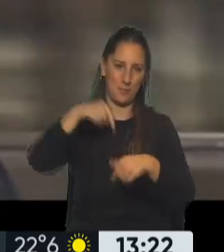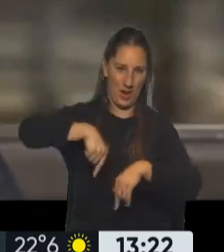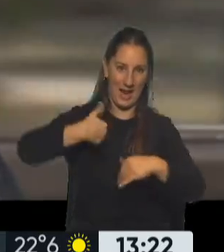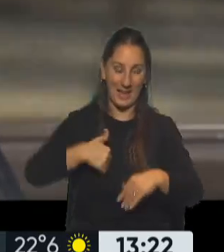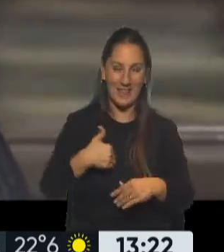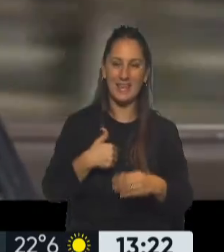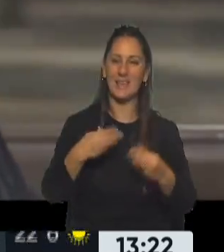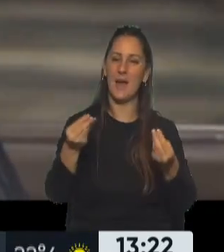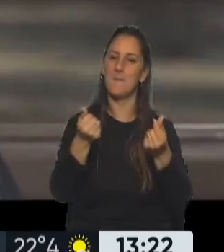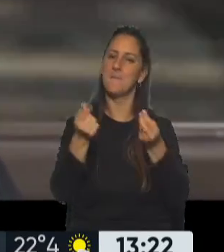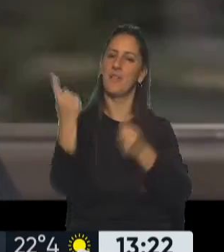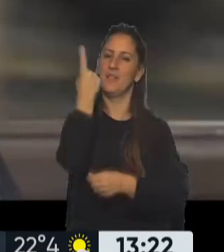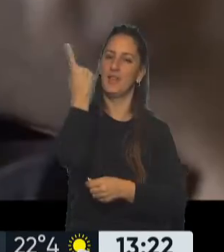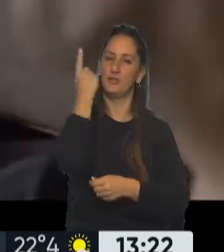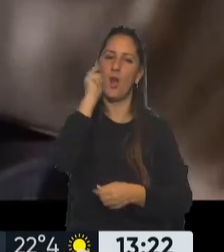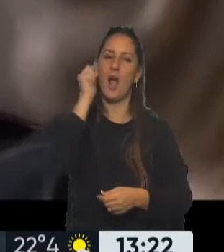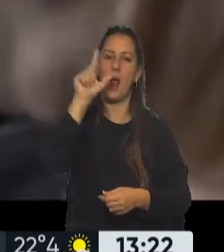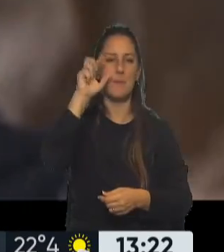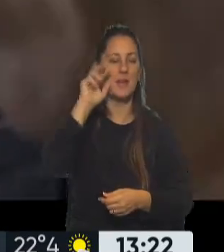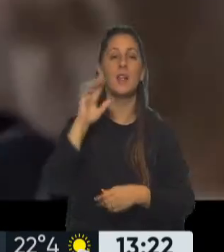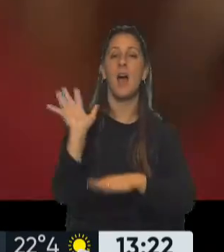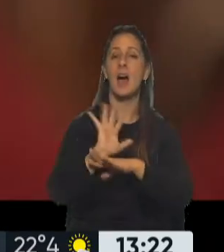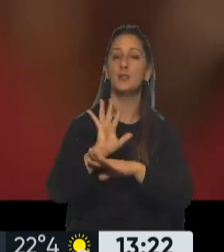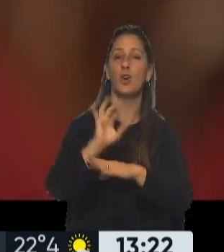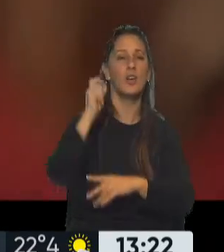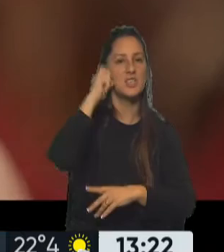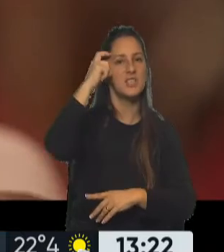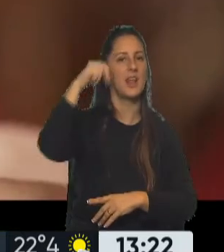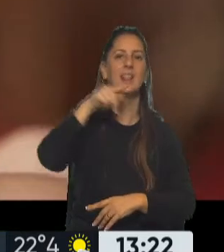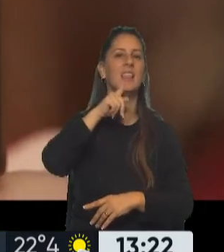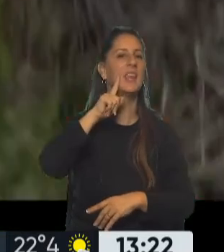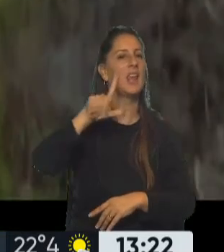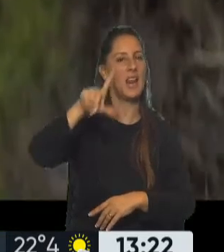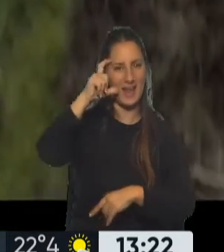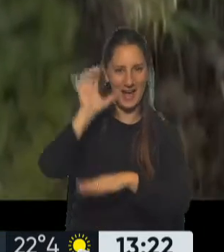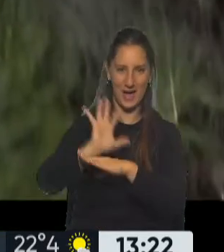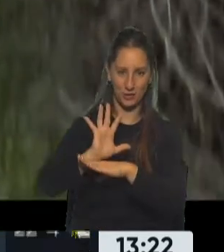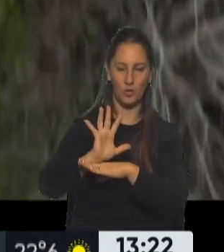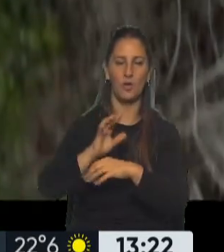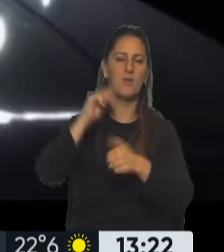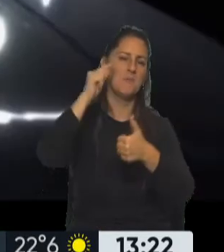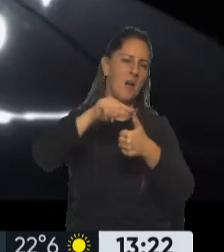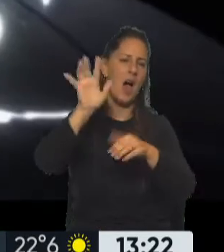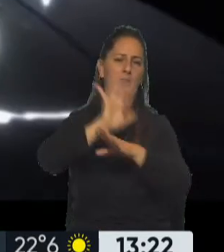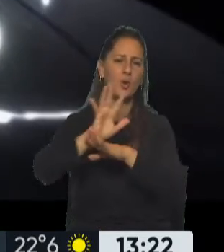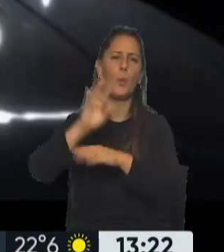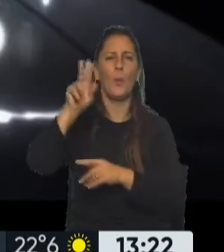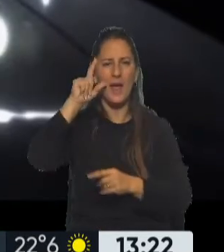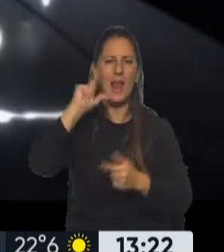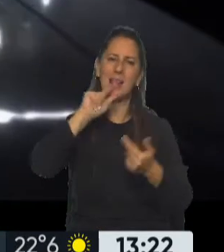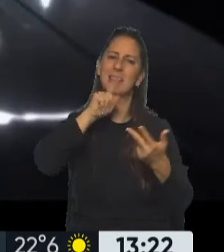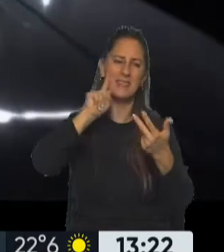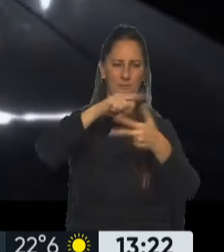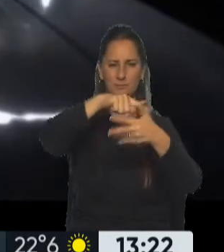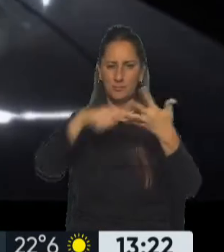imprime Mariano Galperín, con Diego Gentil en el protagónico, haciendo Bill Evans, con Walter Jacob, Marina Velati. Una